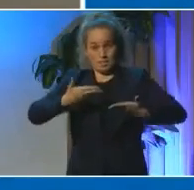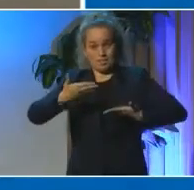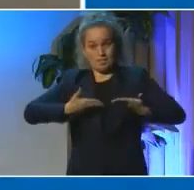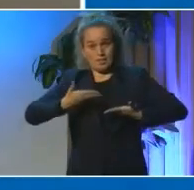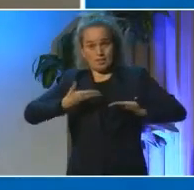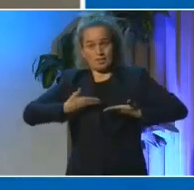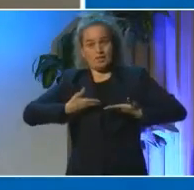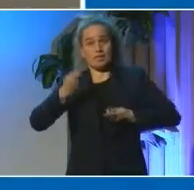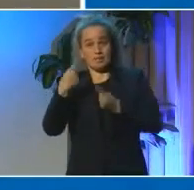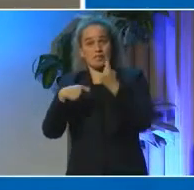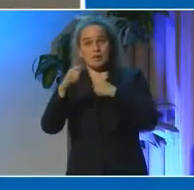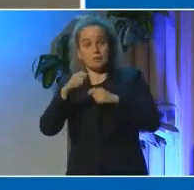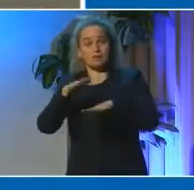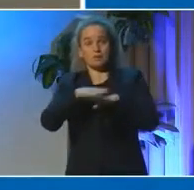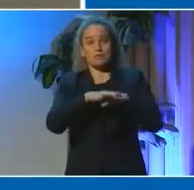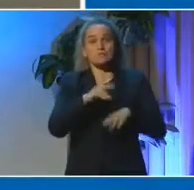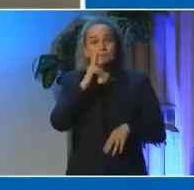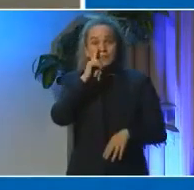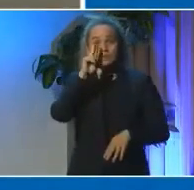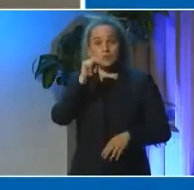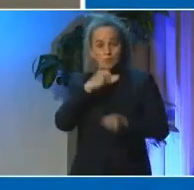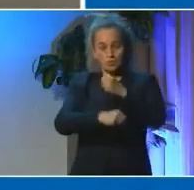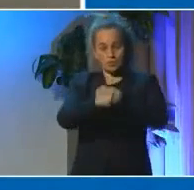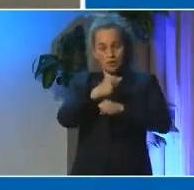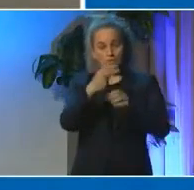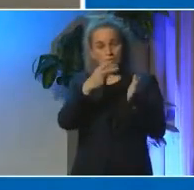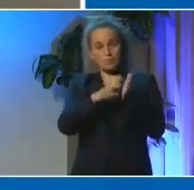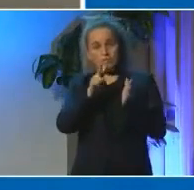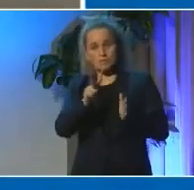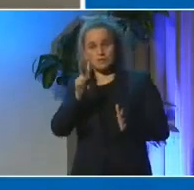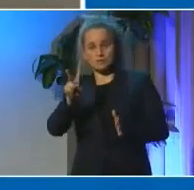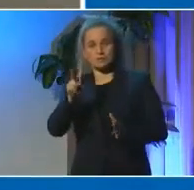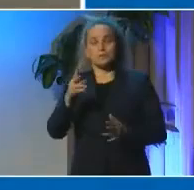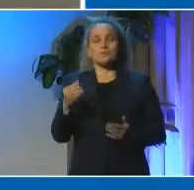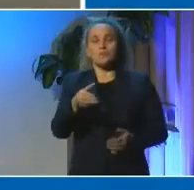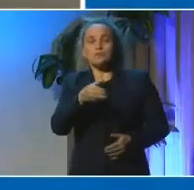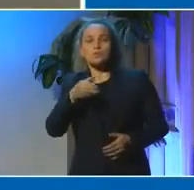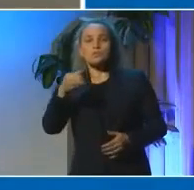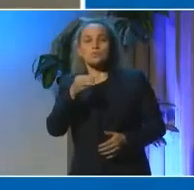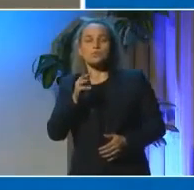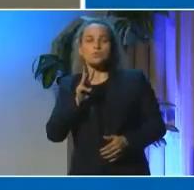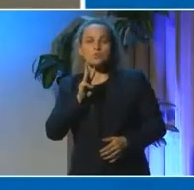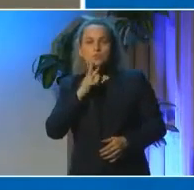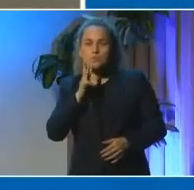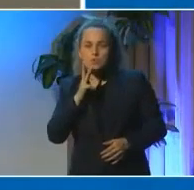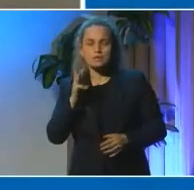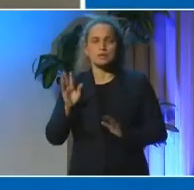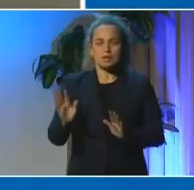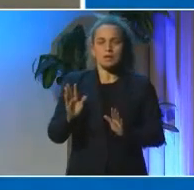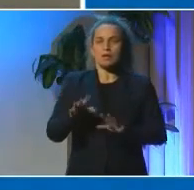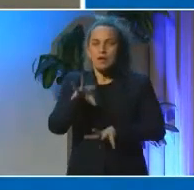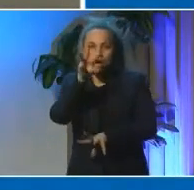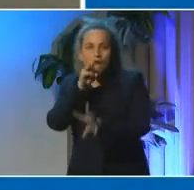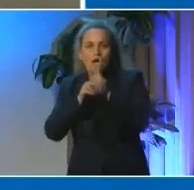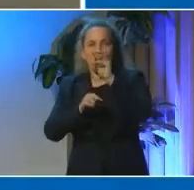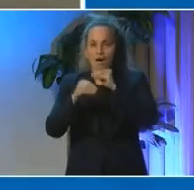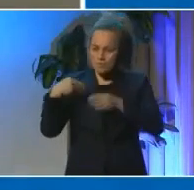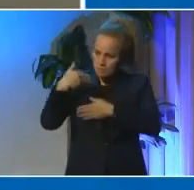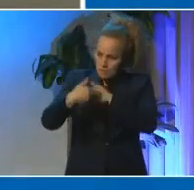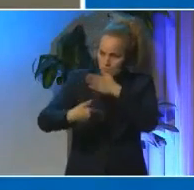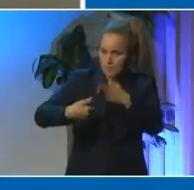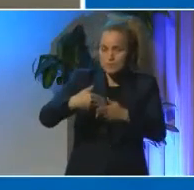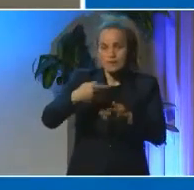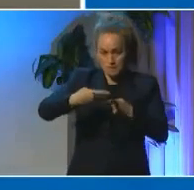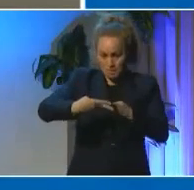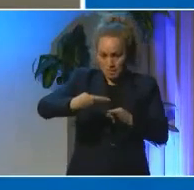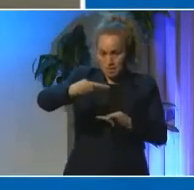importante arrancamos eso en junio del 2021 con Johnny Walker Red hicimos un proceso de aprendizaje en en el retiro de las cajas